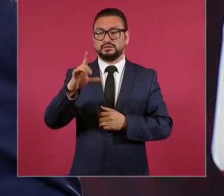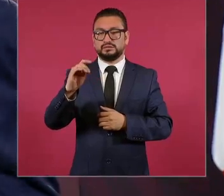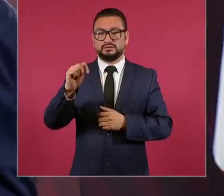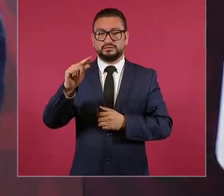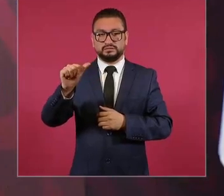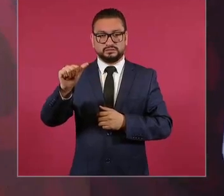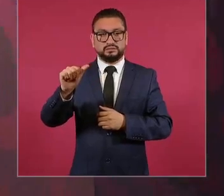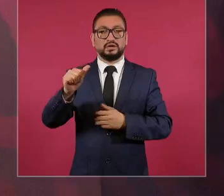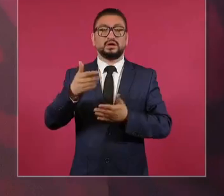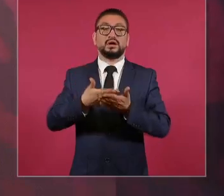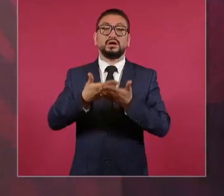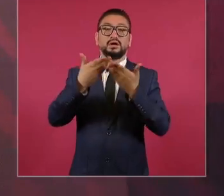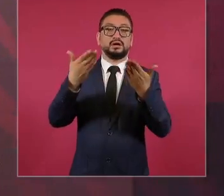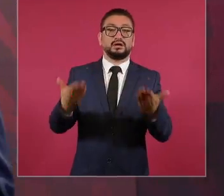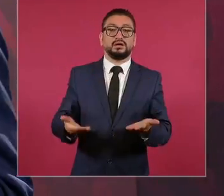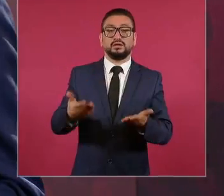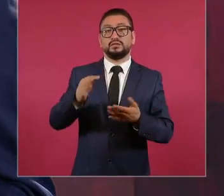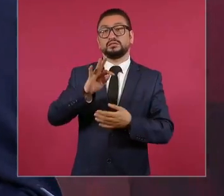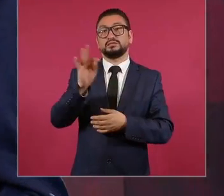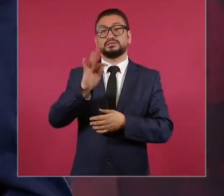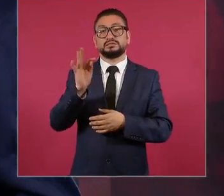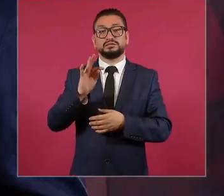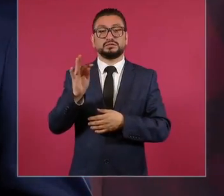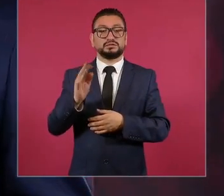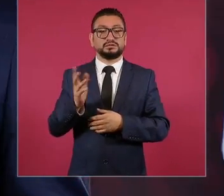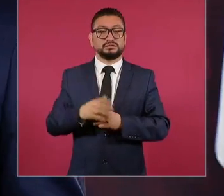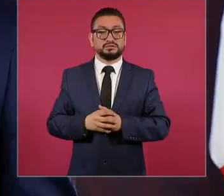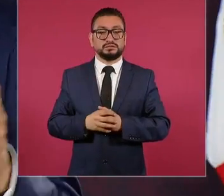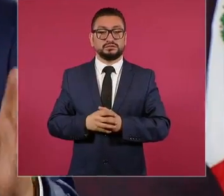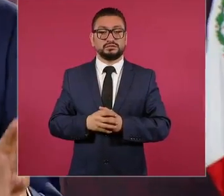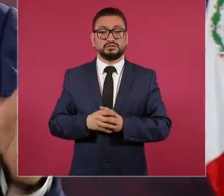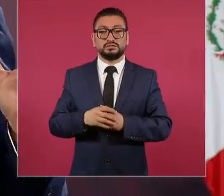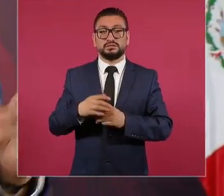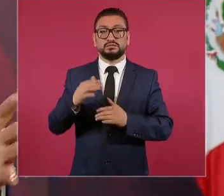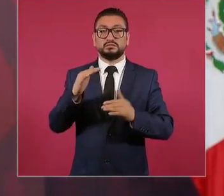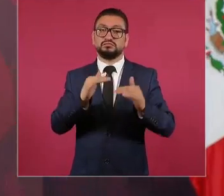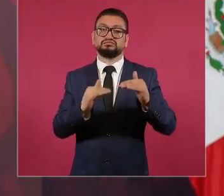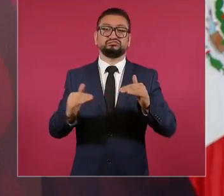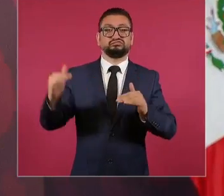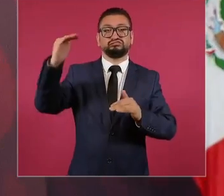sino ahora va a ser la dictadora